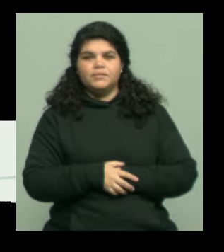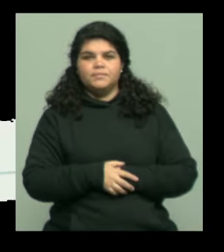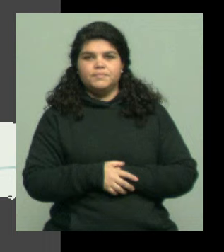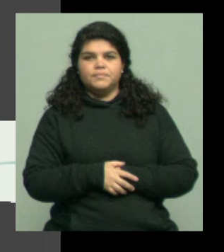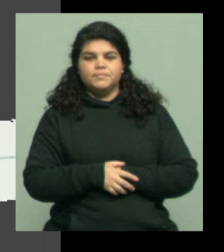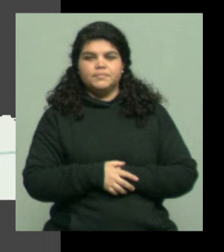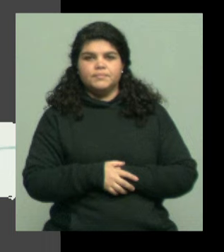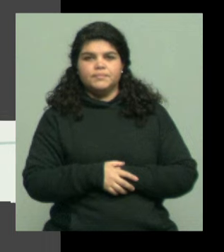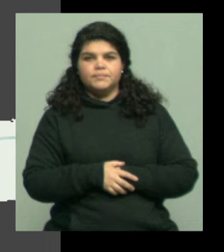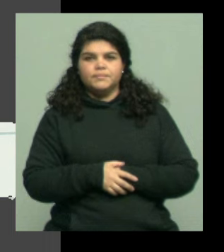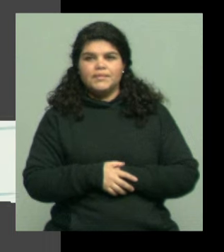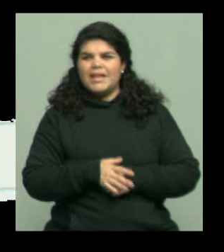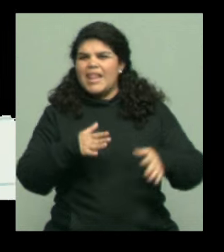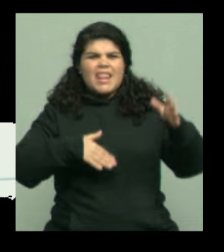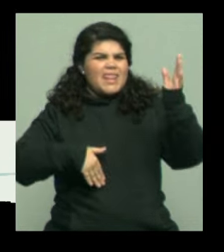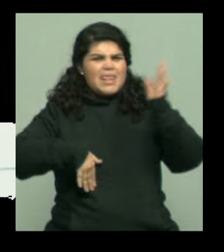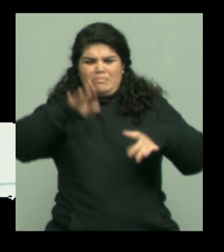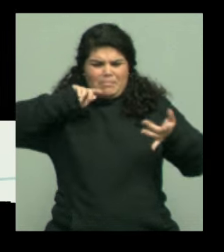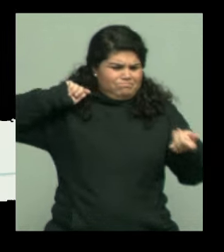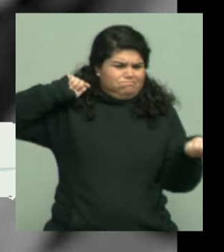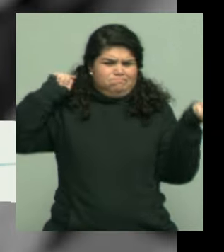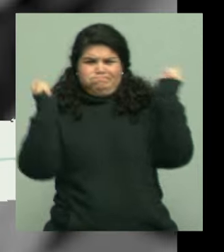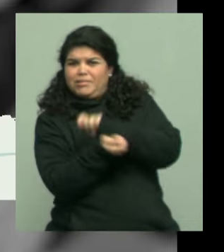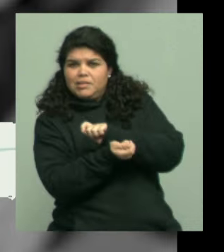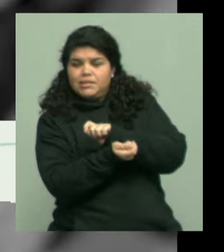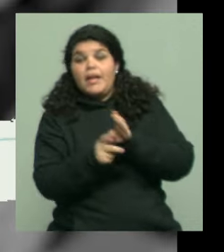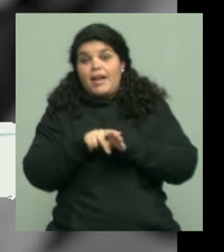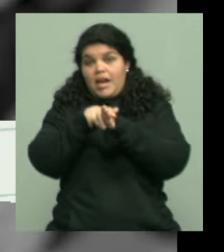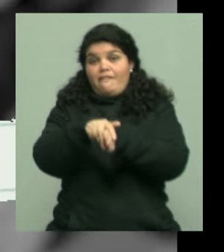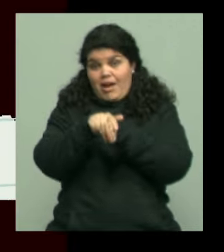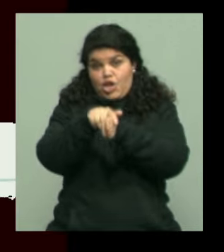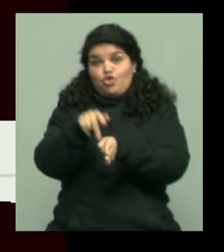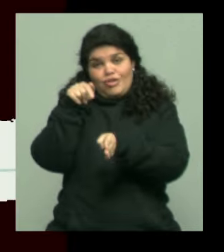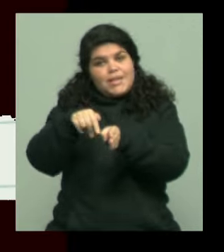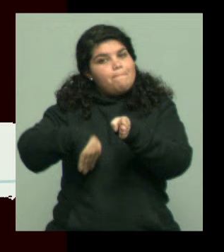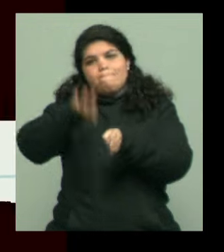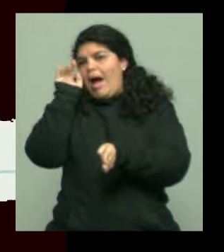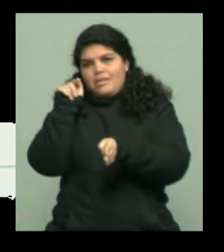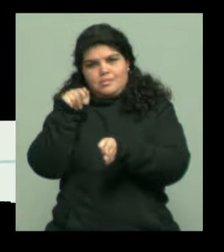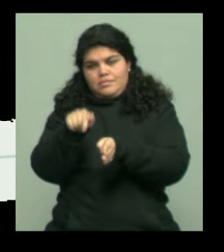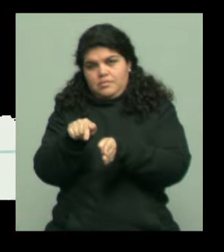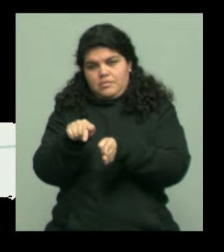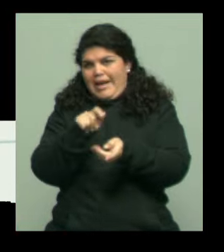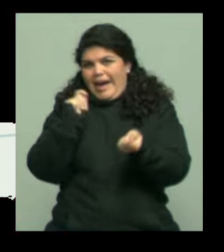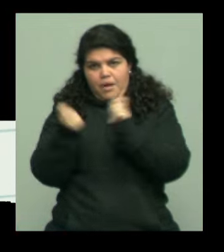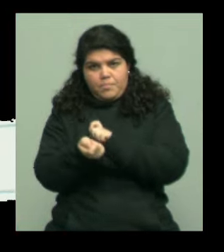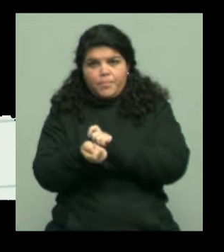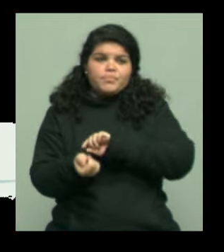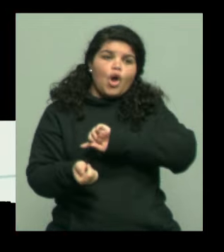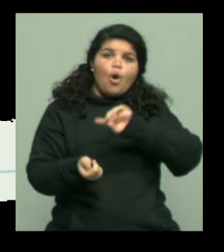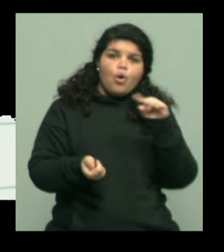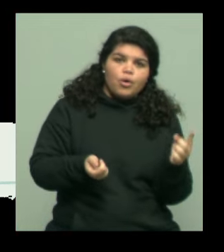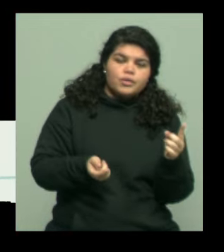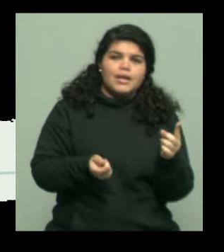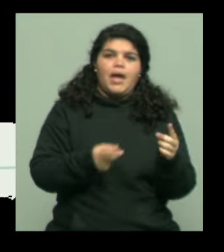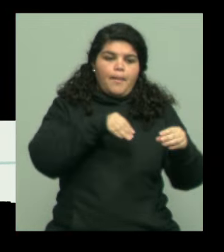cambiante, la pieza que más cambia y que más novedosa es el caballo. Uh-huh. El resto de las piezas tienen una función similar.